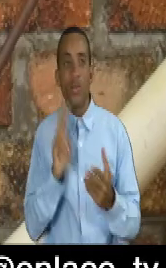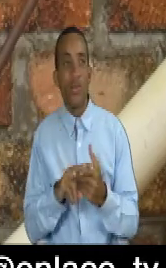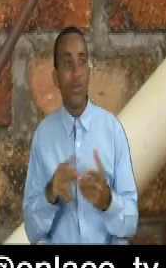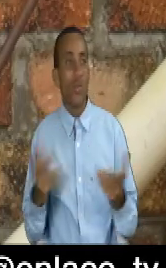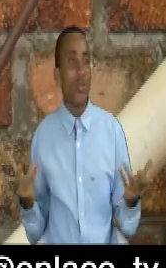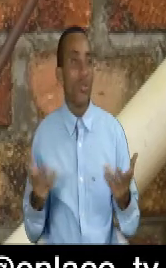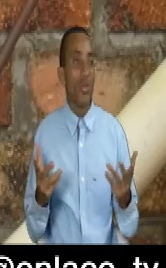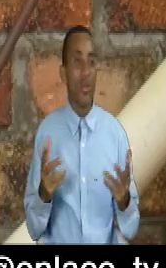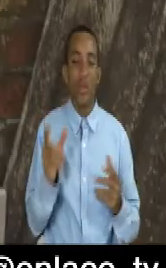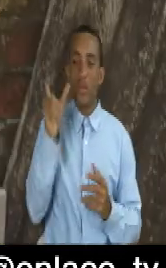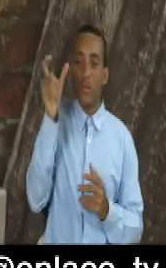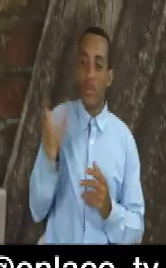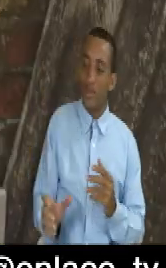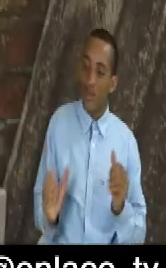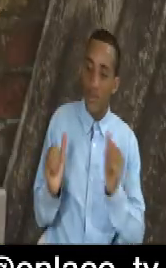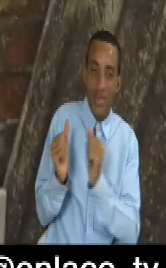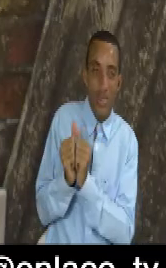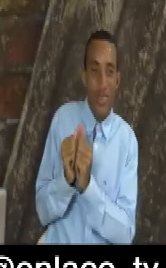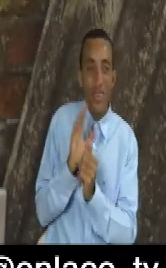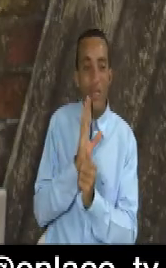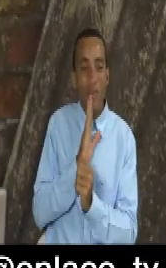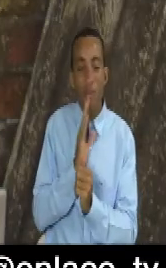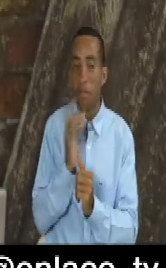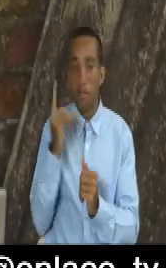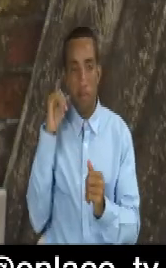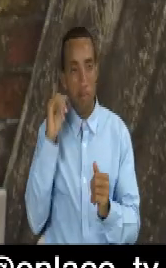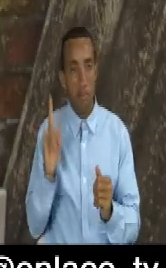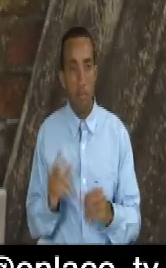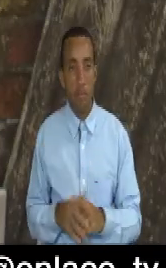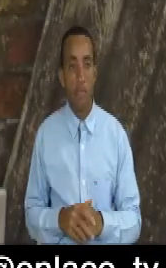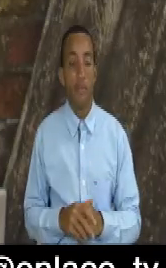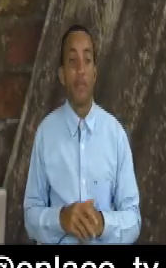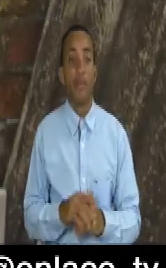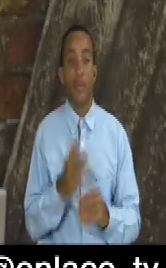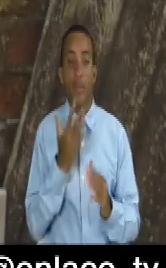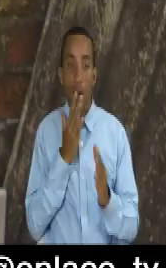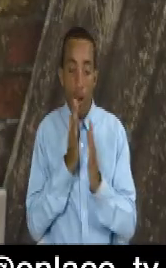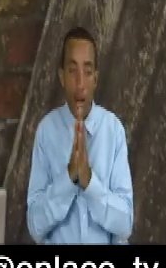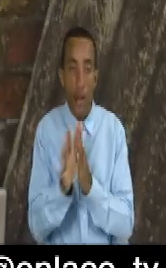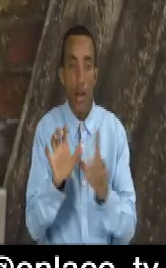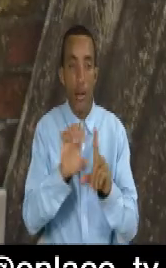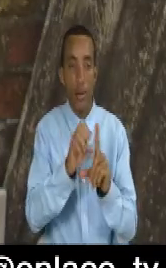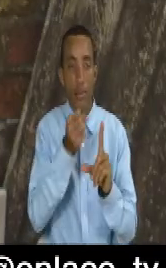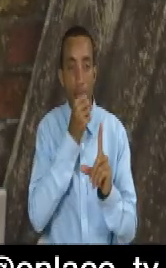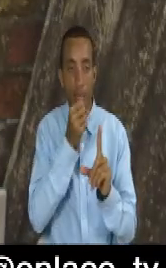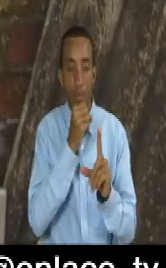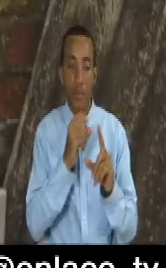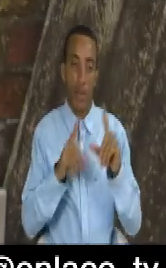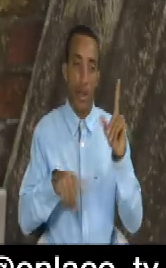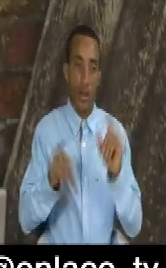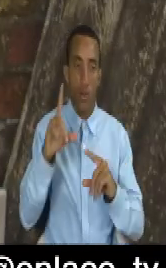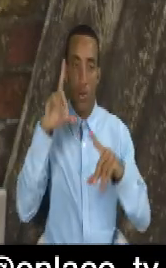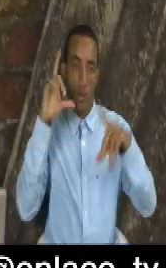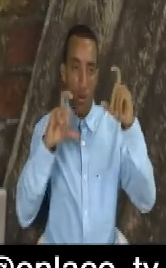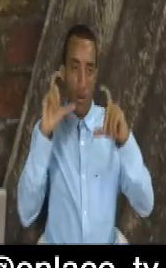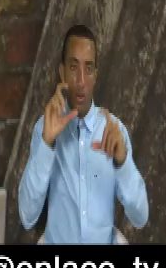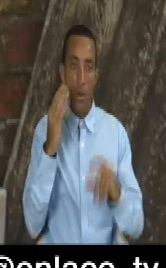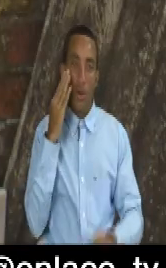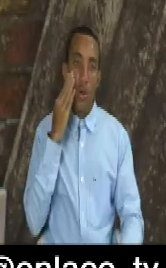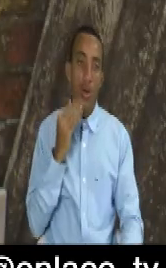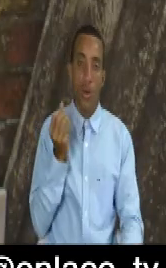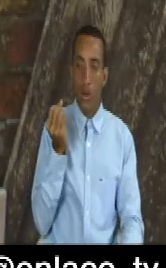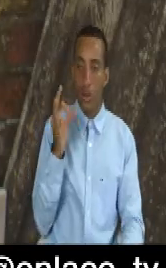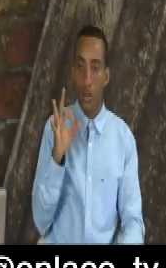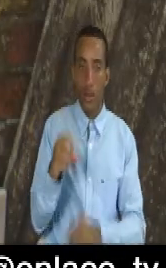qué persona se encuentra. Los familiares también le dieron a conocer Enlace Noticias pues que tienen algunas fotografías de esta joven de 13 años. La van a